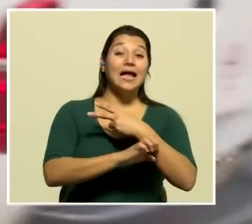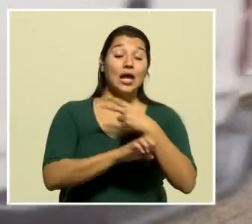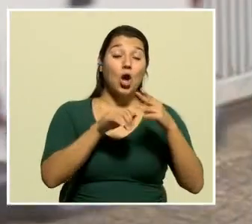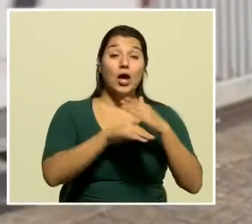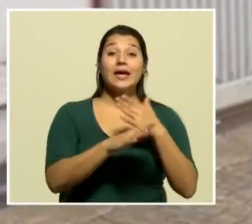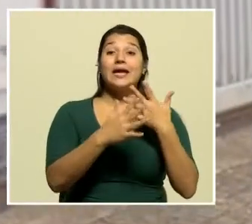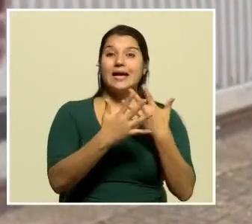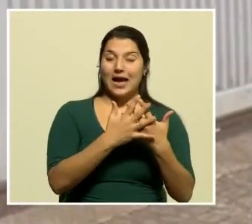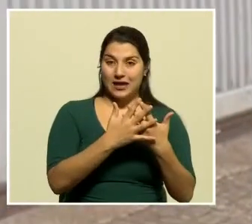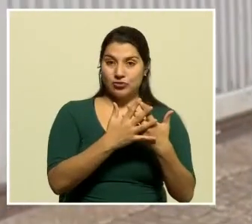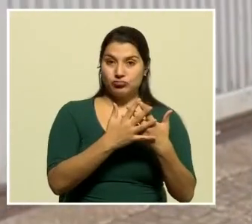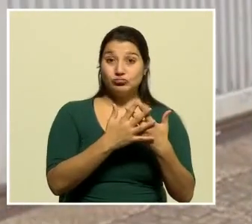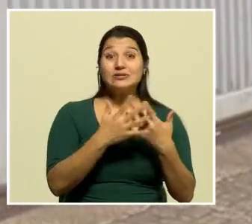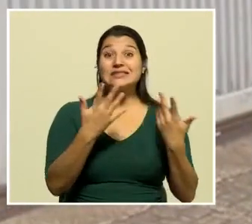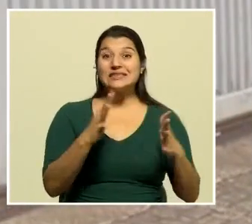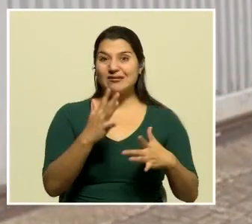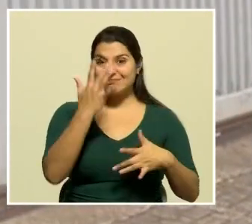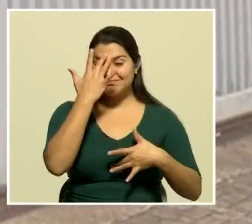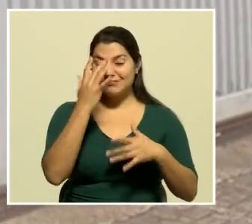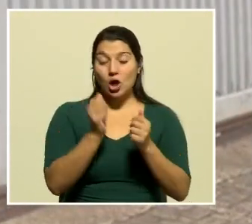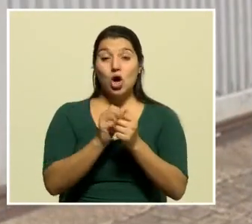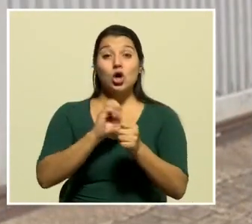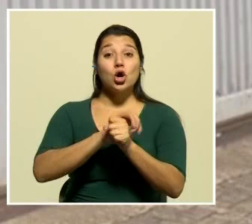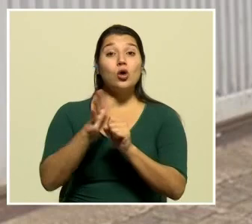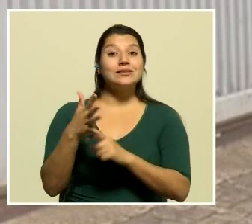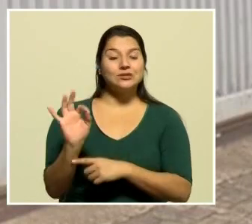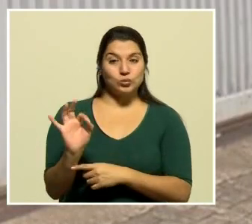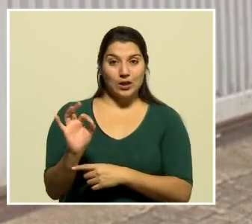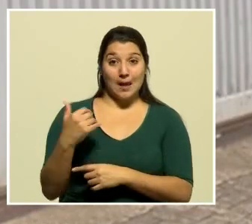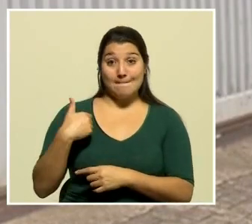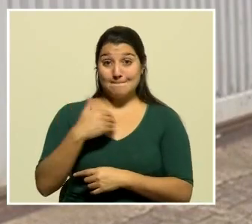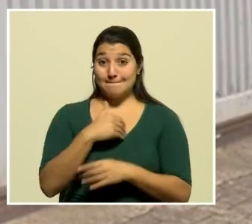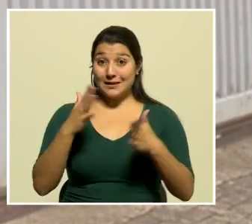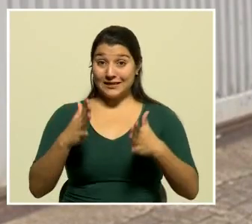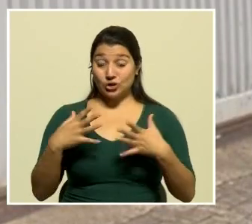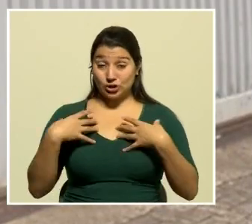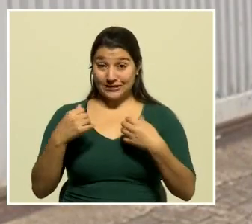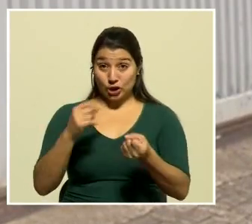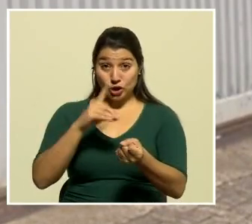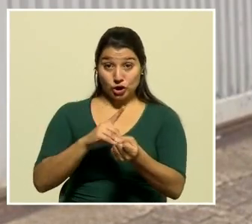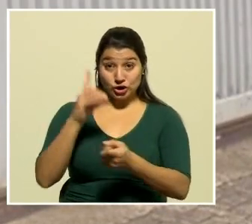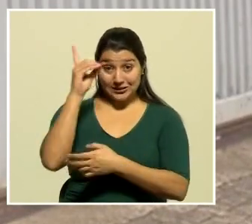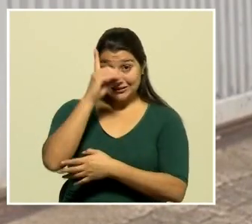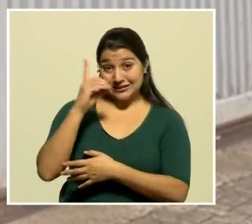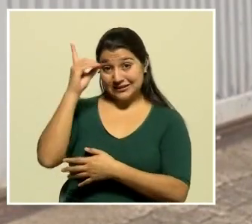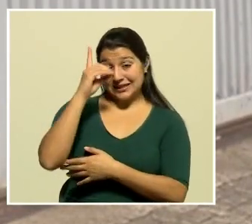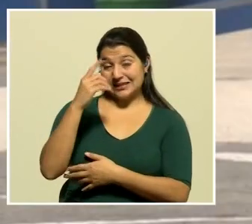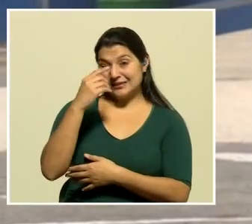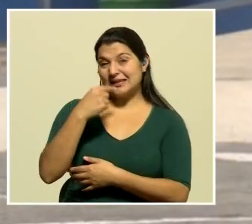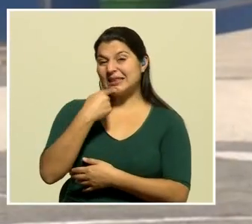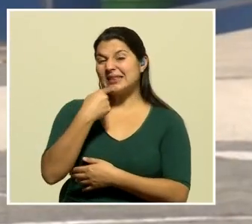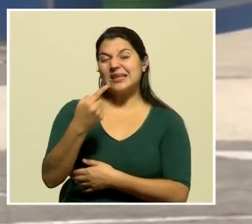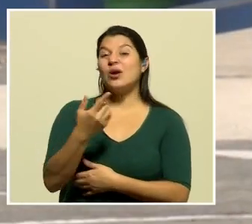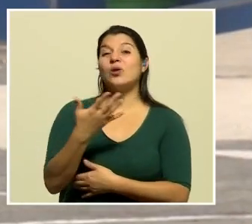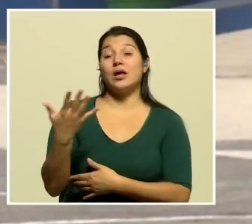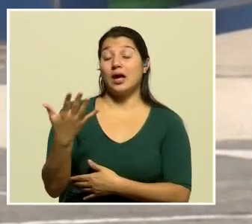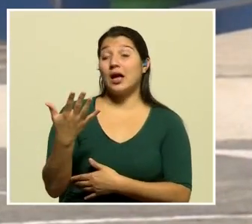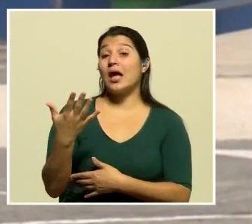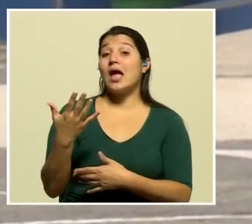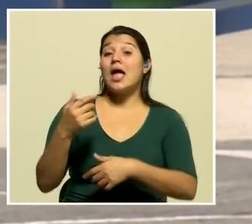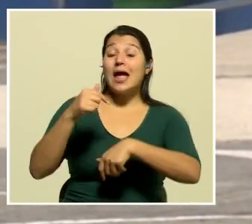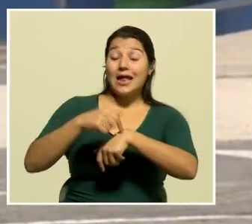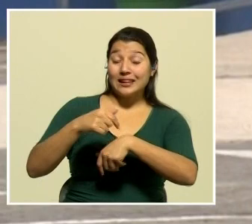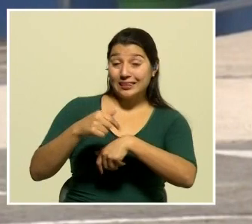libertad contagiados con COVID-19. El ministro de Salud, Daniel Salas, indicó que como el periodo